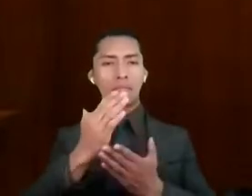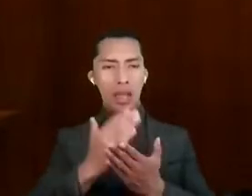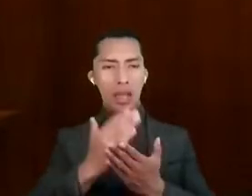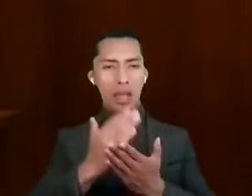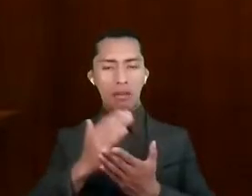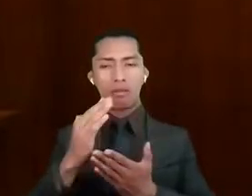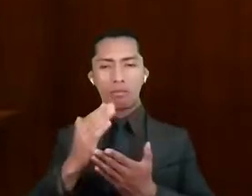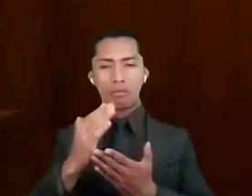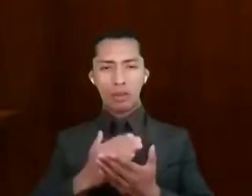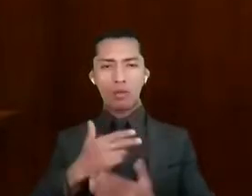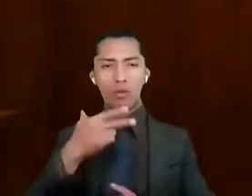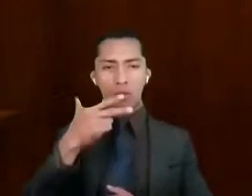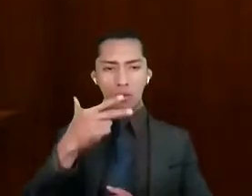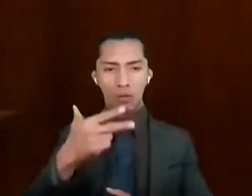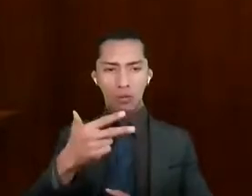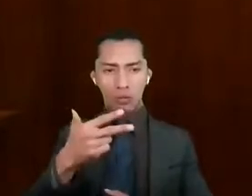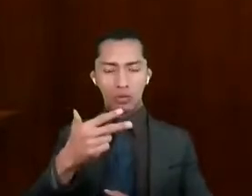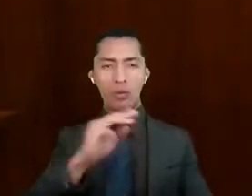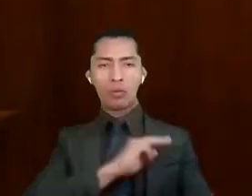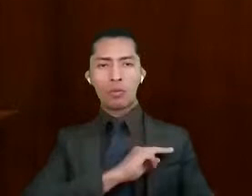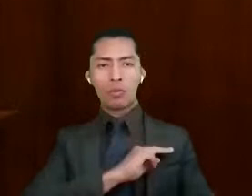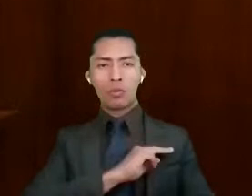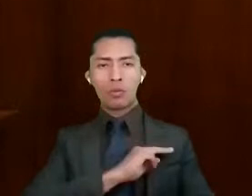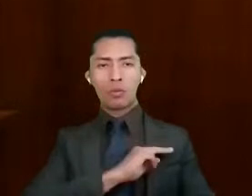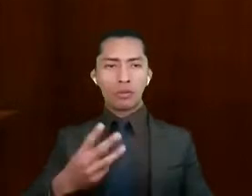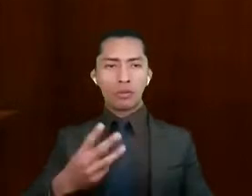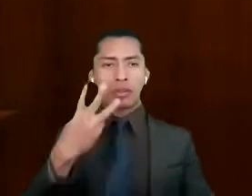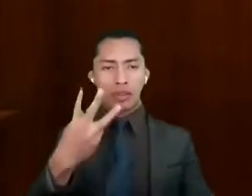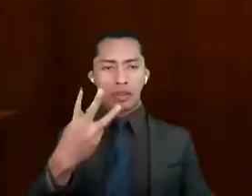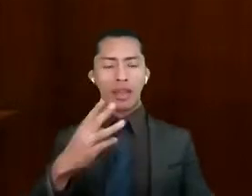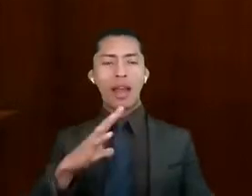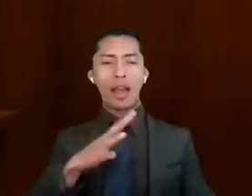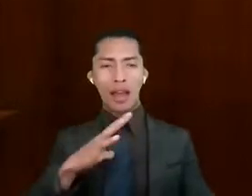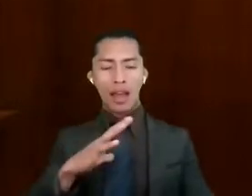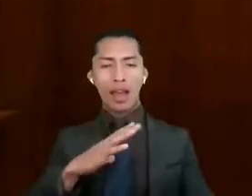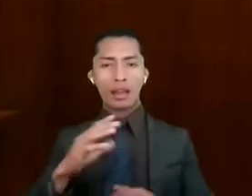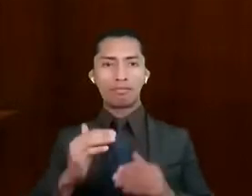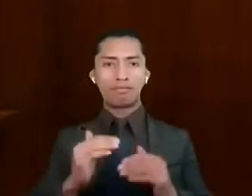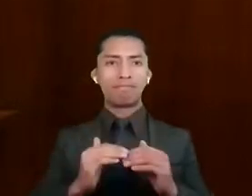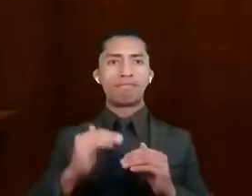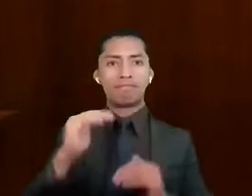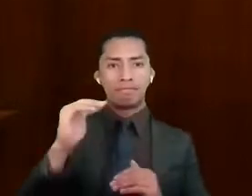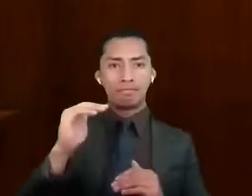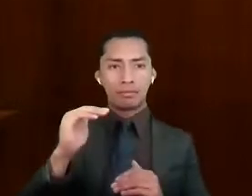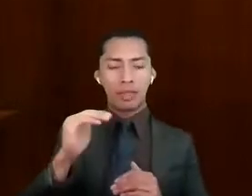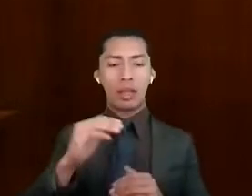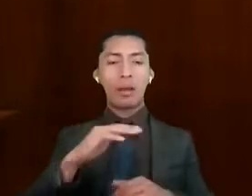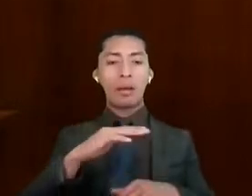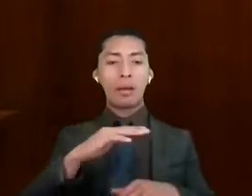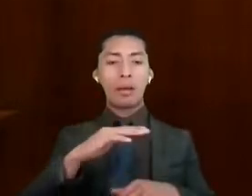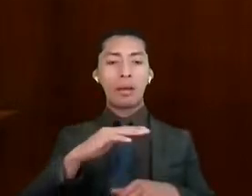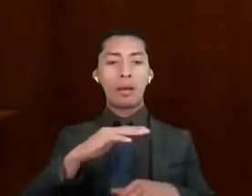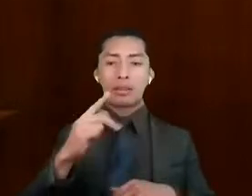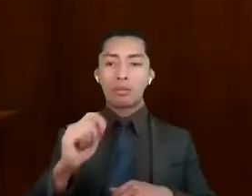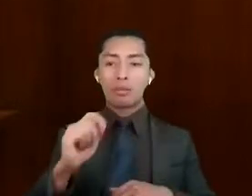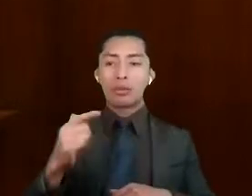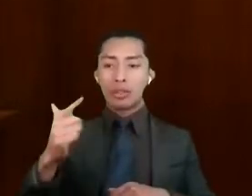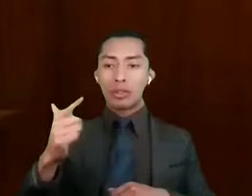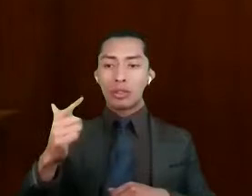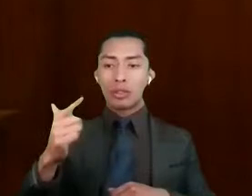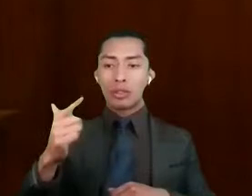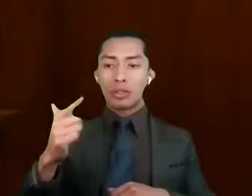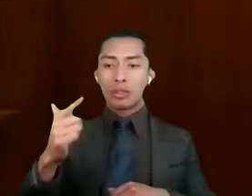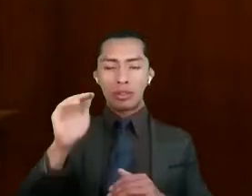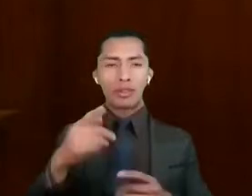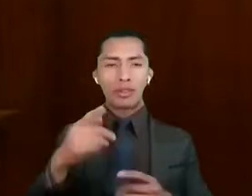3 municipios existe una tendencia a la alta conjunta del más 13.7. La diferencia entre el alza y